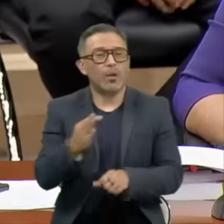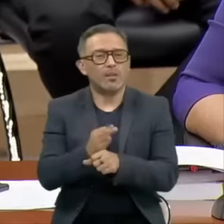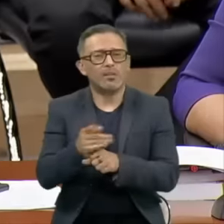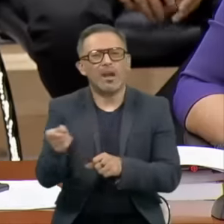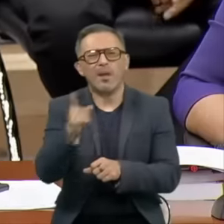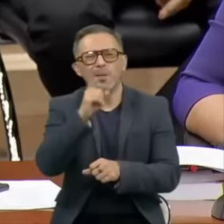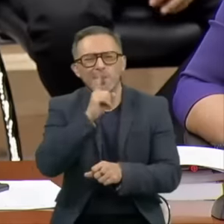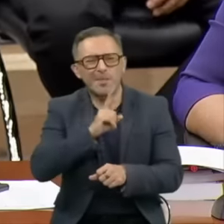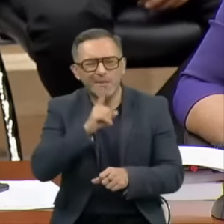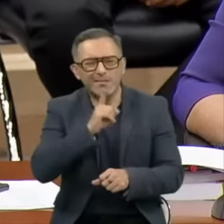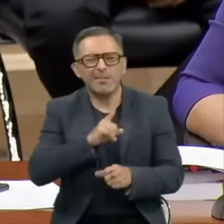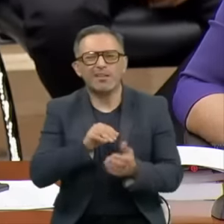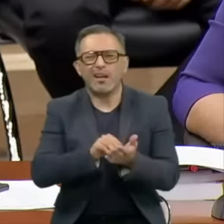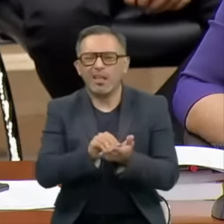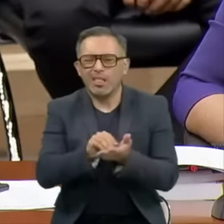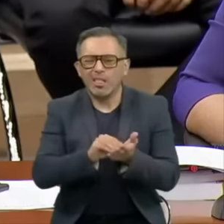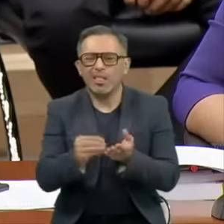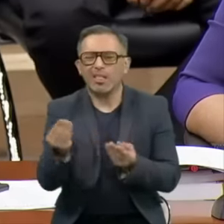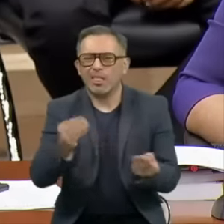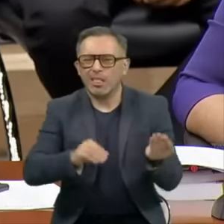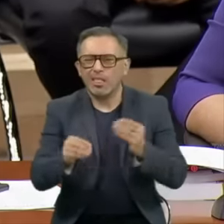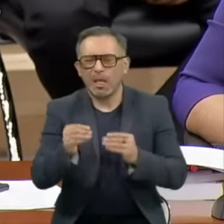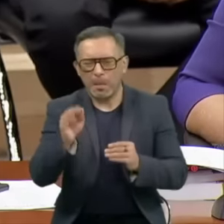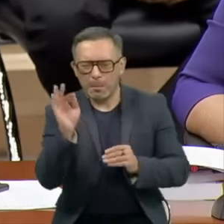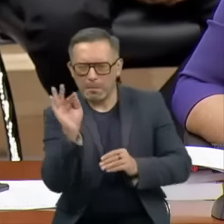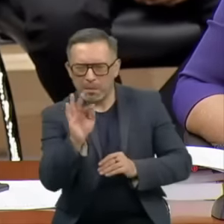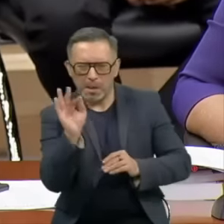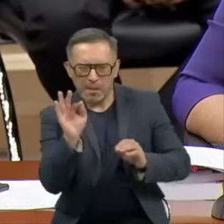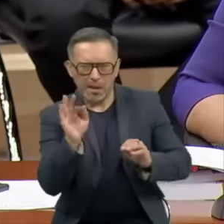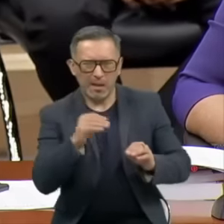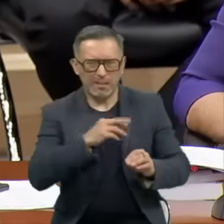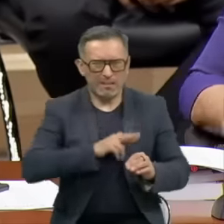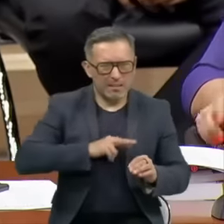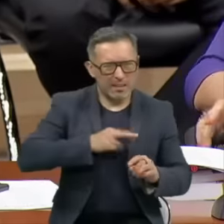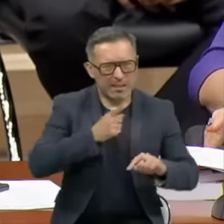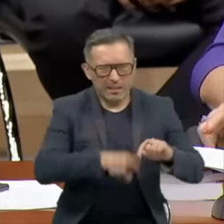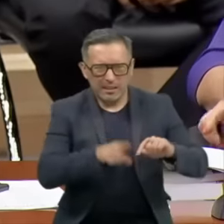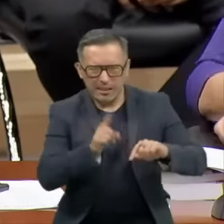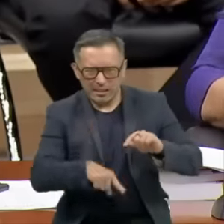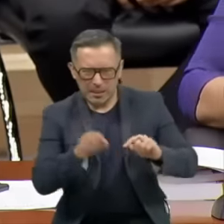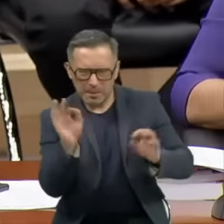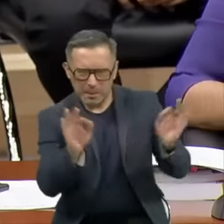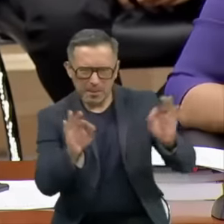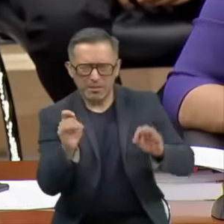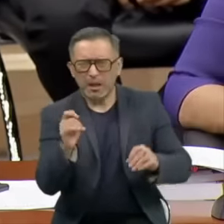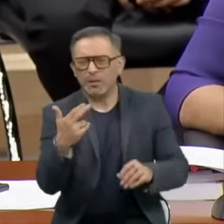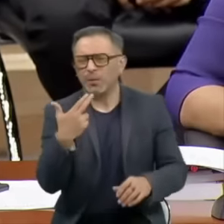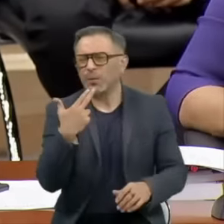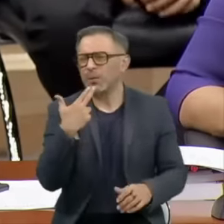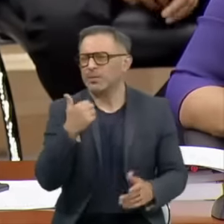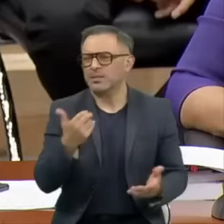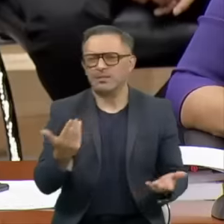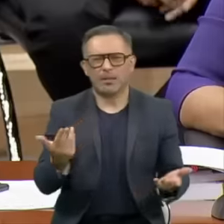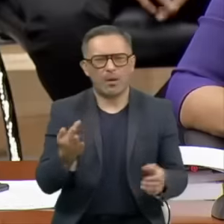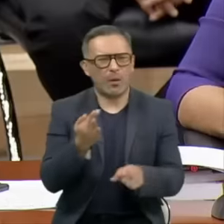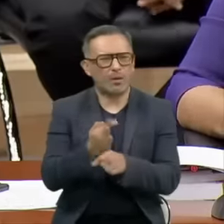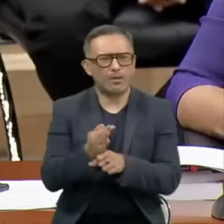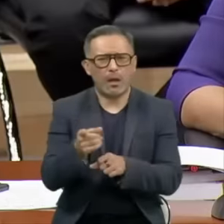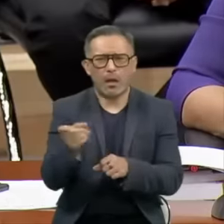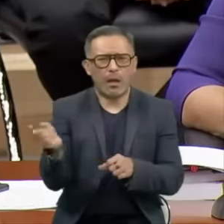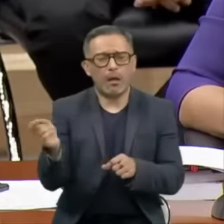calumnia, la tergiversación, la intriga no va a ningún lado. Estar dando estas